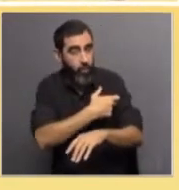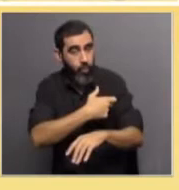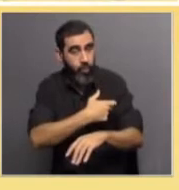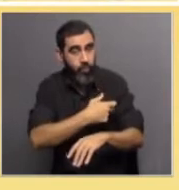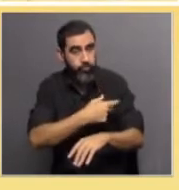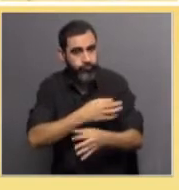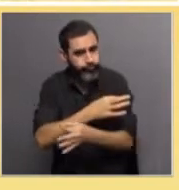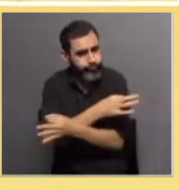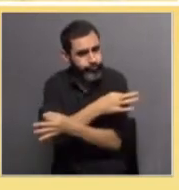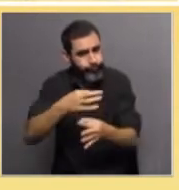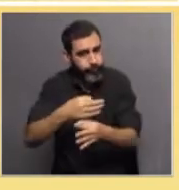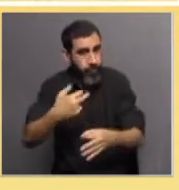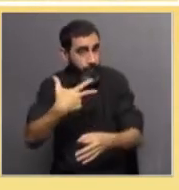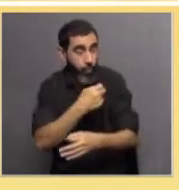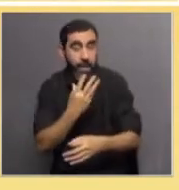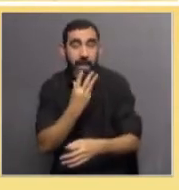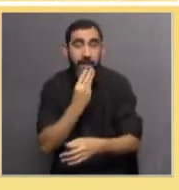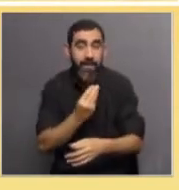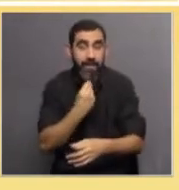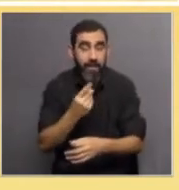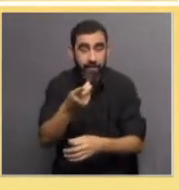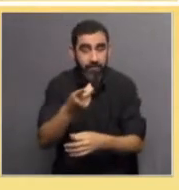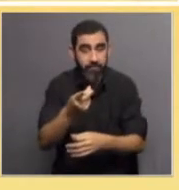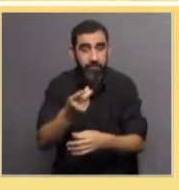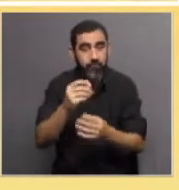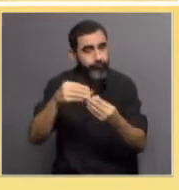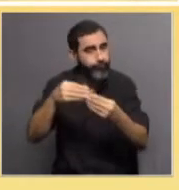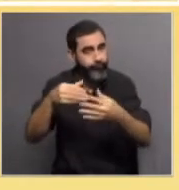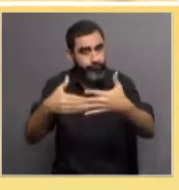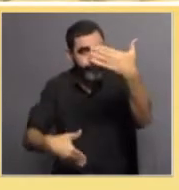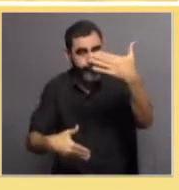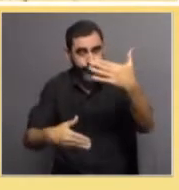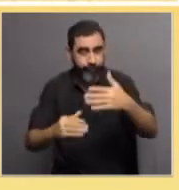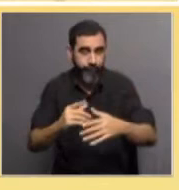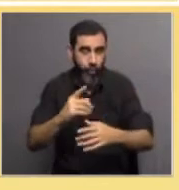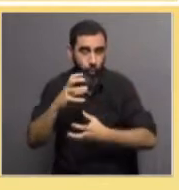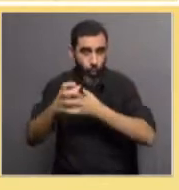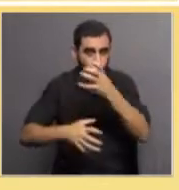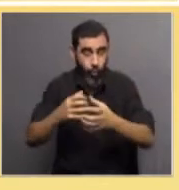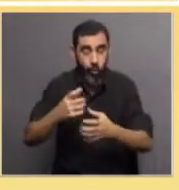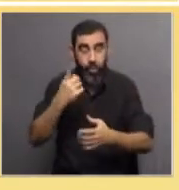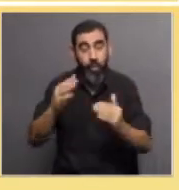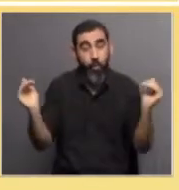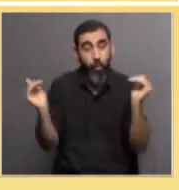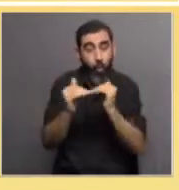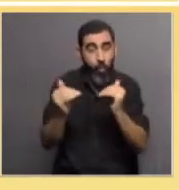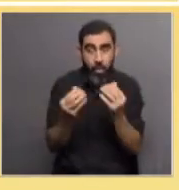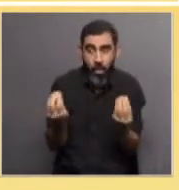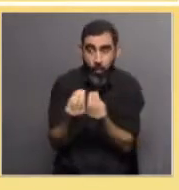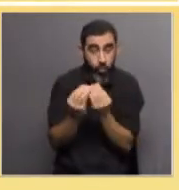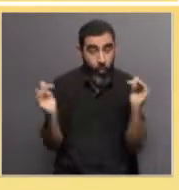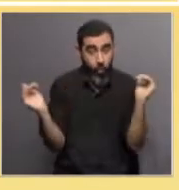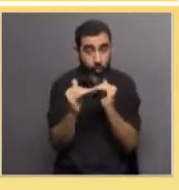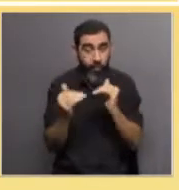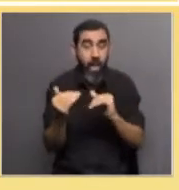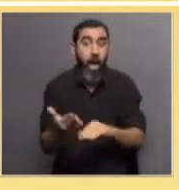fue muy exitosa, ya logró que se separaran esas dos curvas. Es decir, que una movilidad alta,